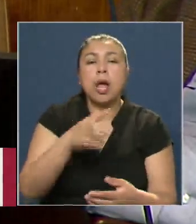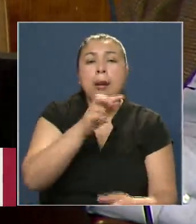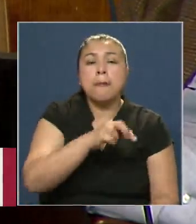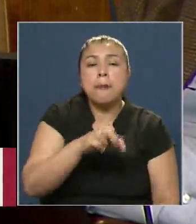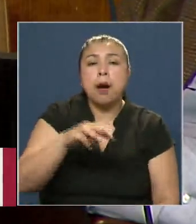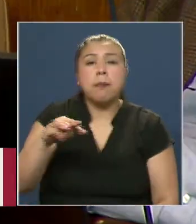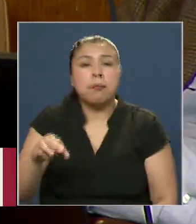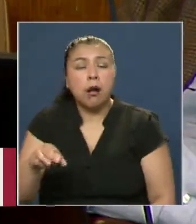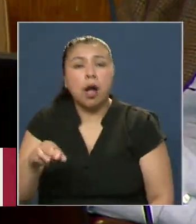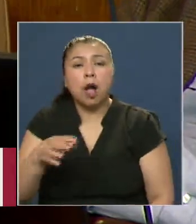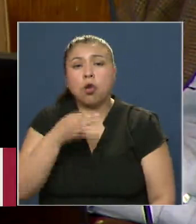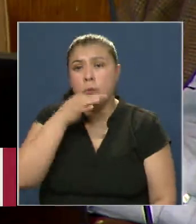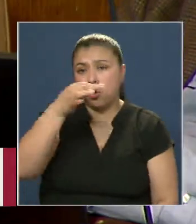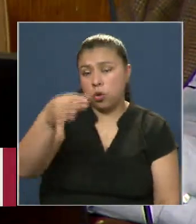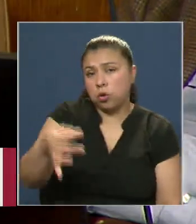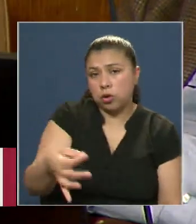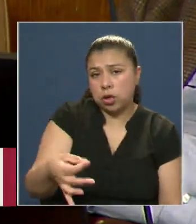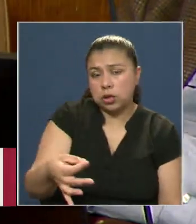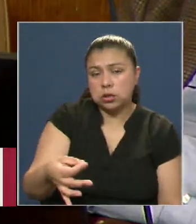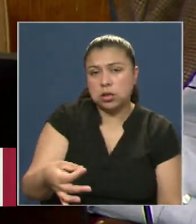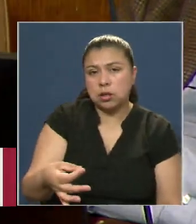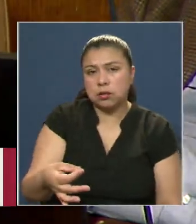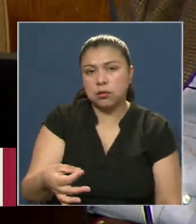padres, tal como lo estoy señalando,